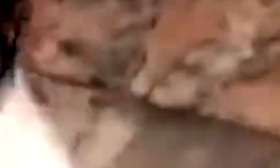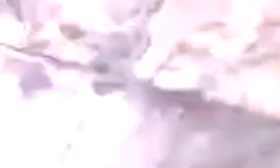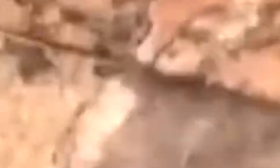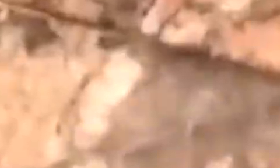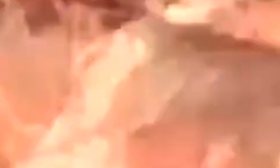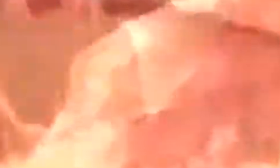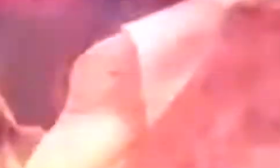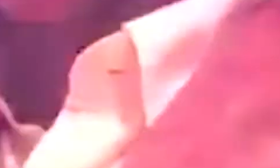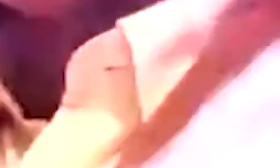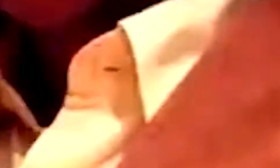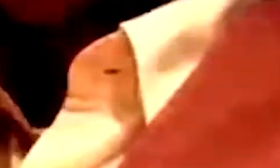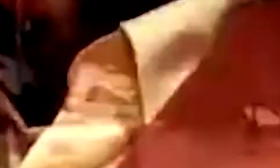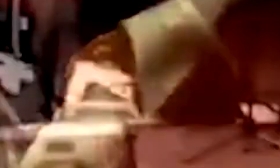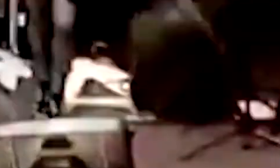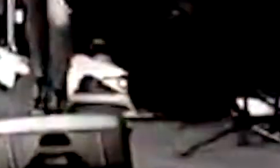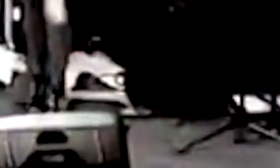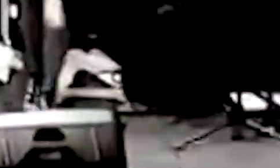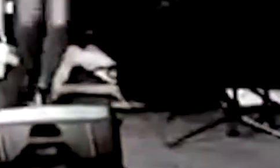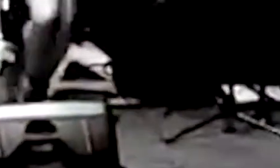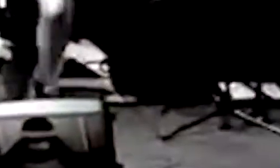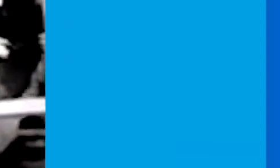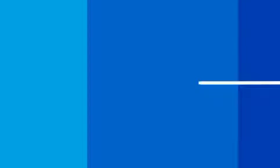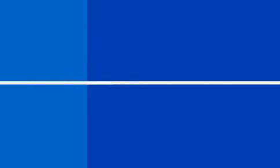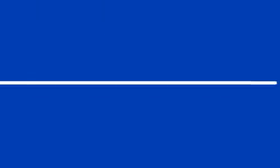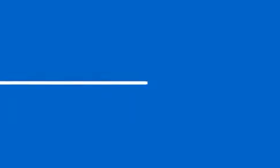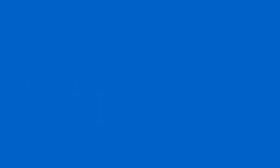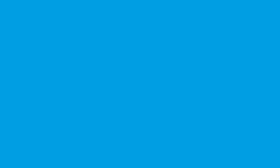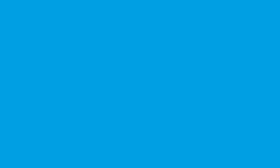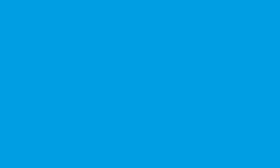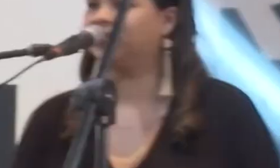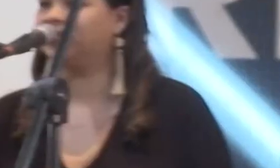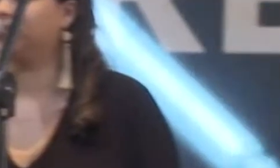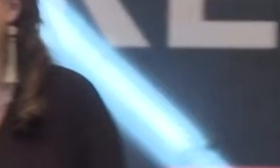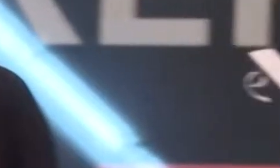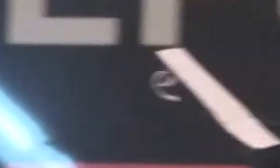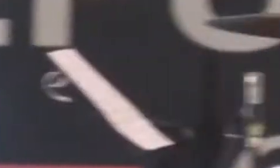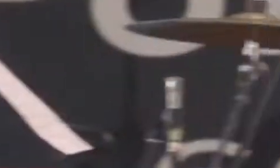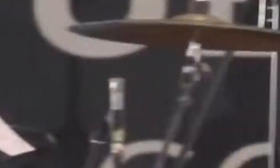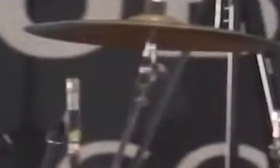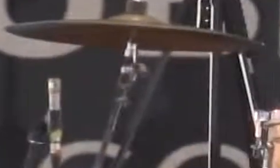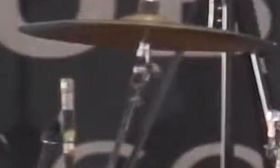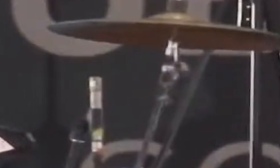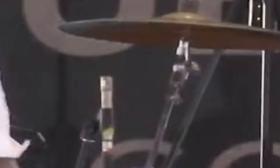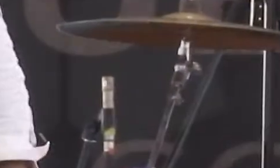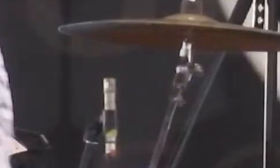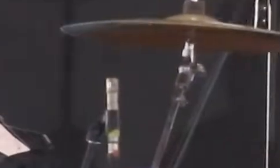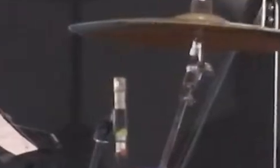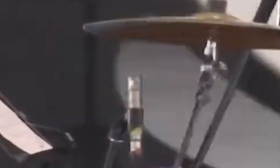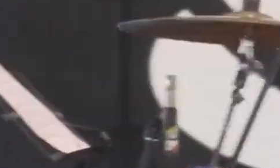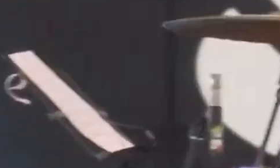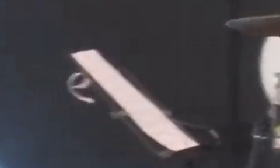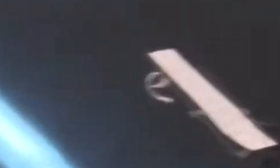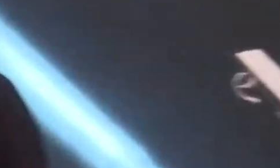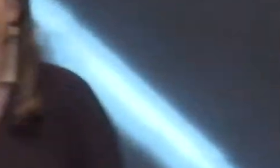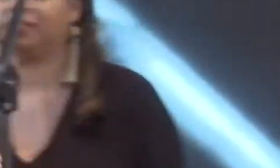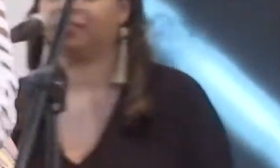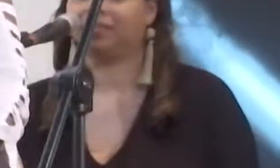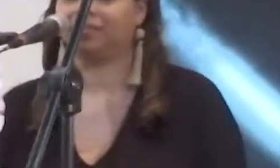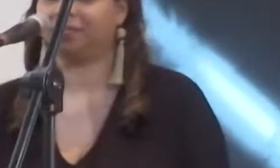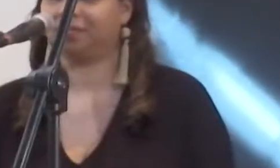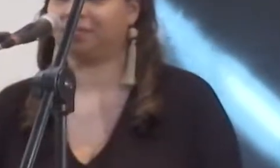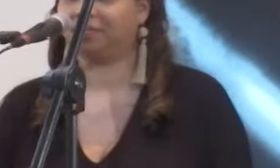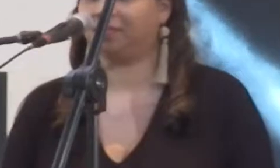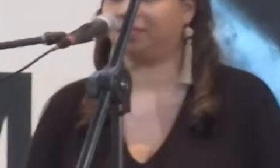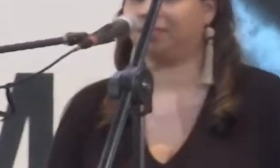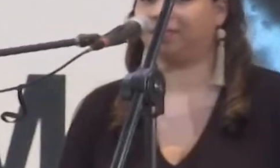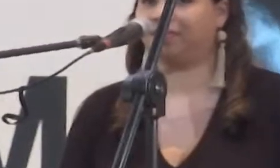poco tiempo, si mañana acaban nuestros días. Hola, mi gente, ¿cómo estamos? Estamos nuevamente en